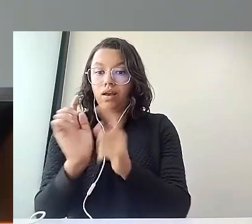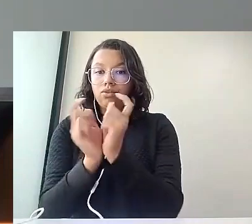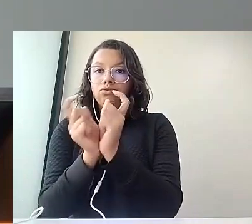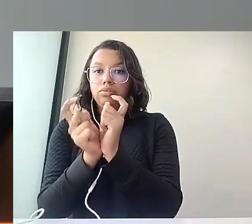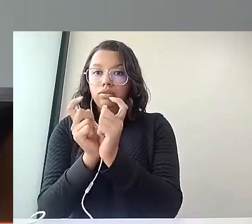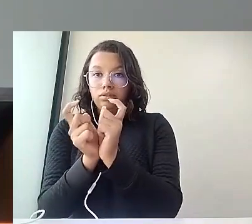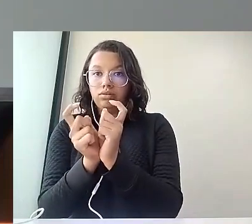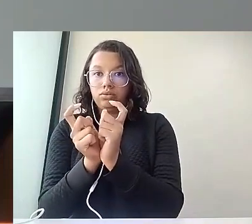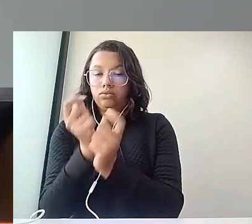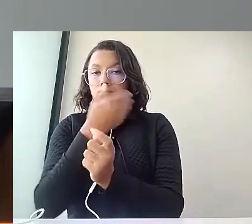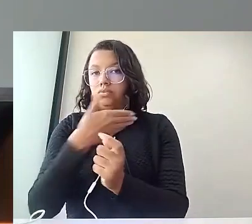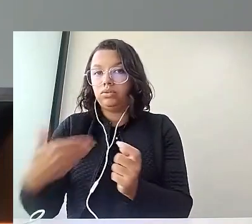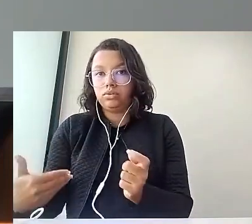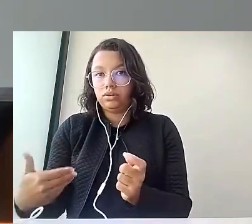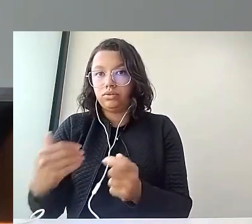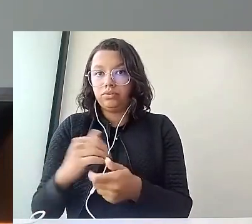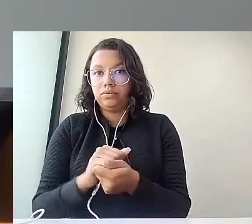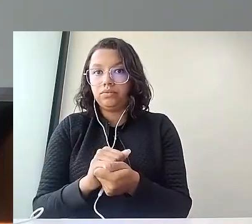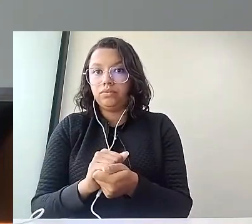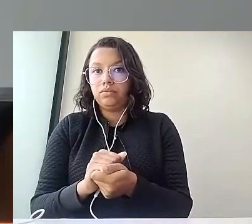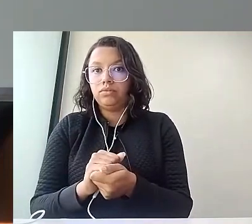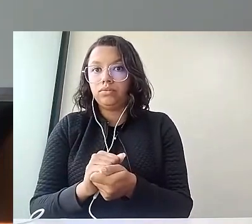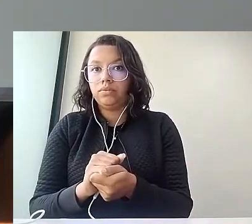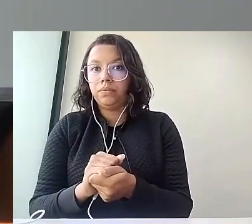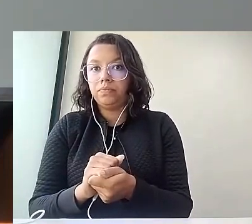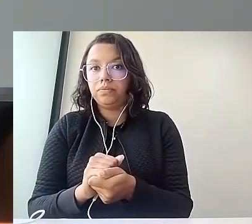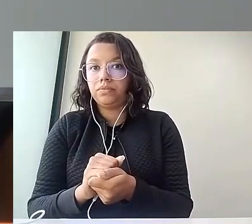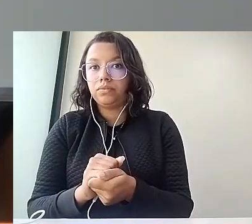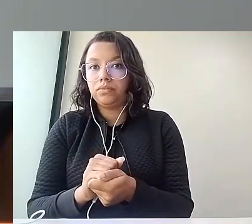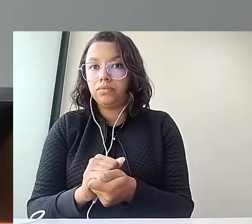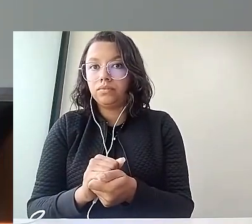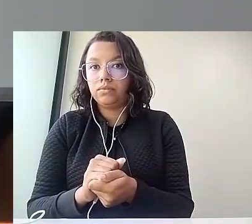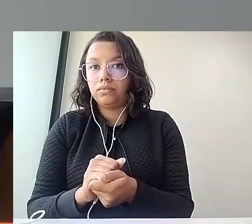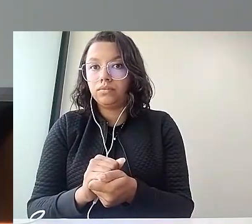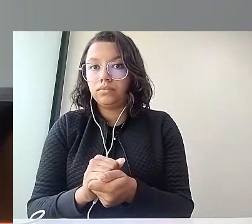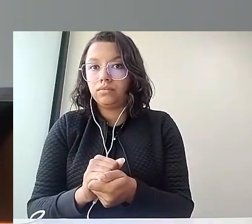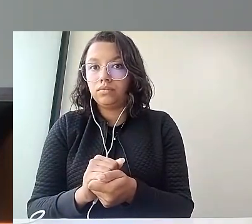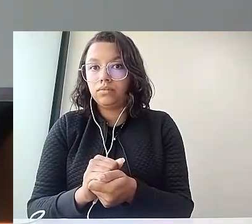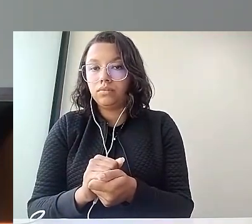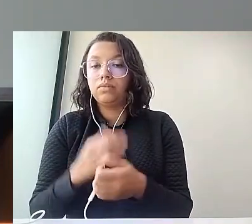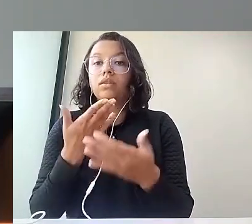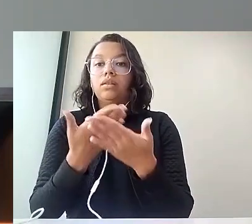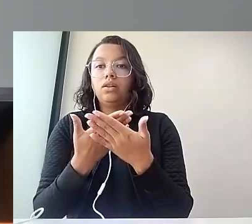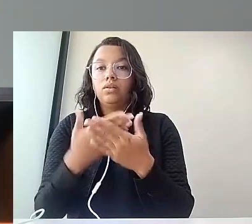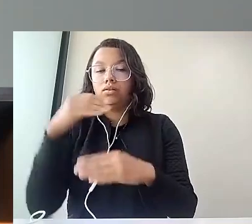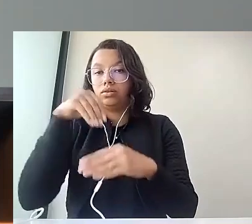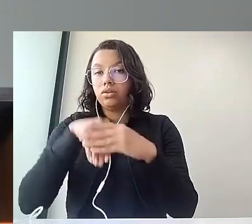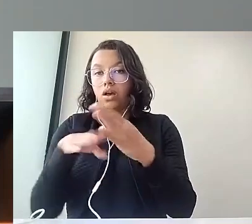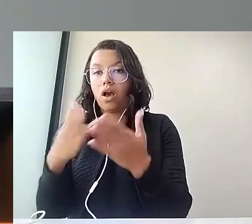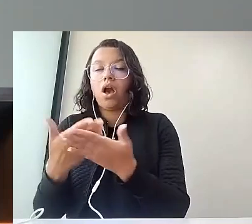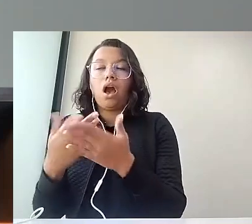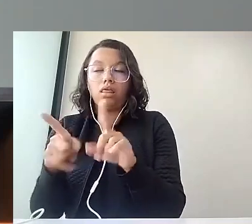Estado, en lo que llamamos los Grands Corps, grandes escuelas que